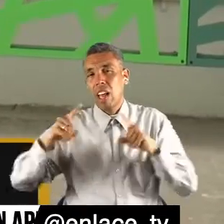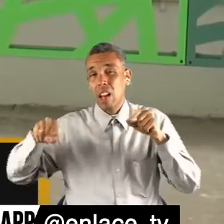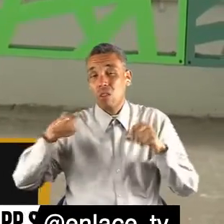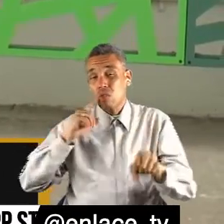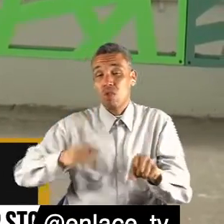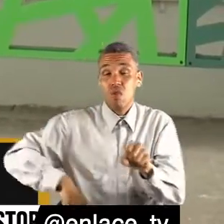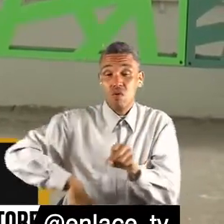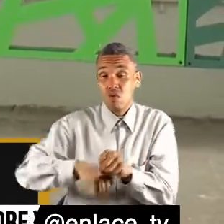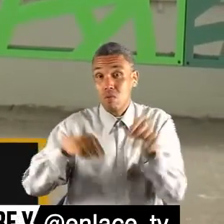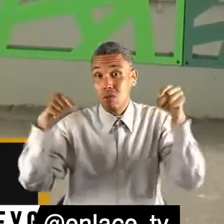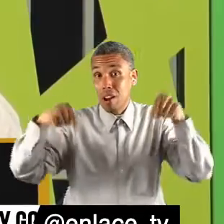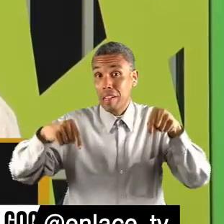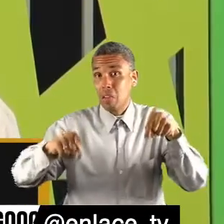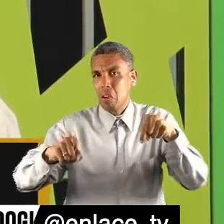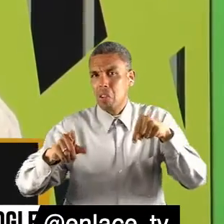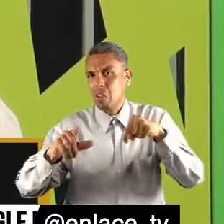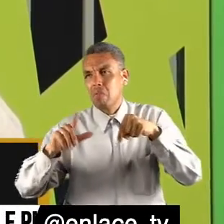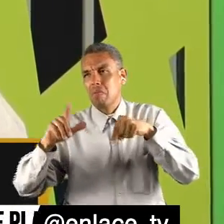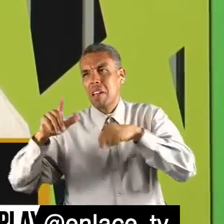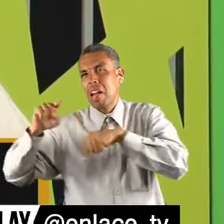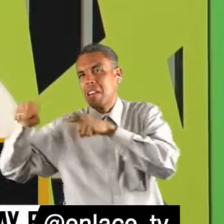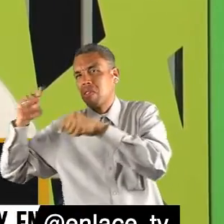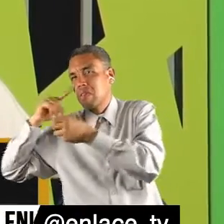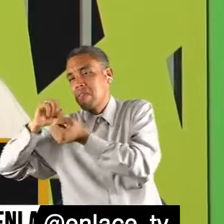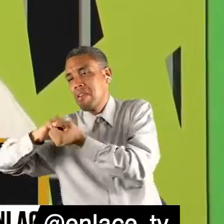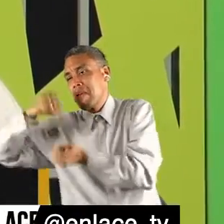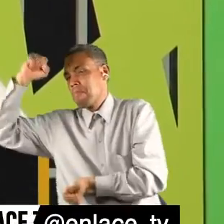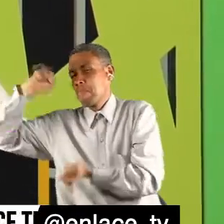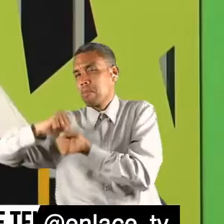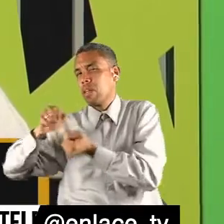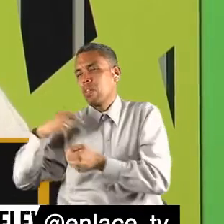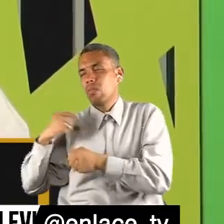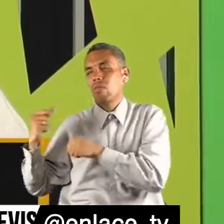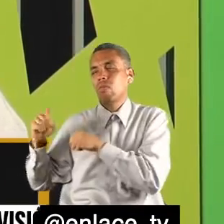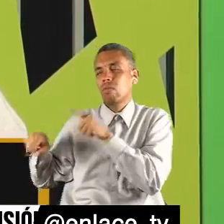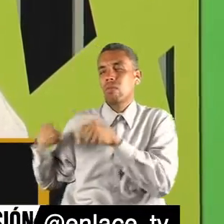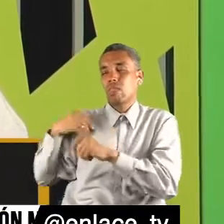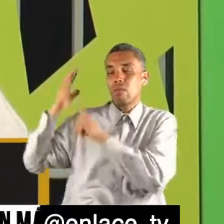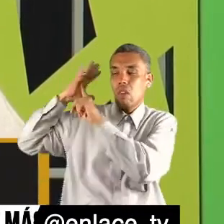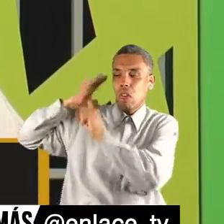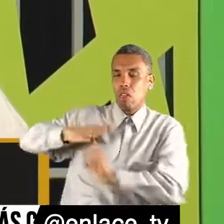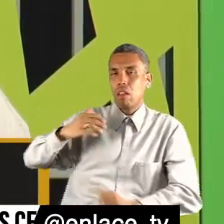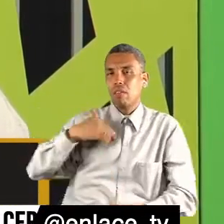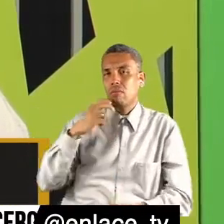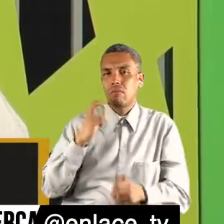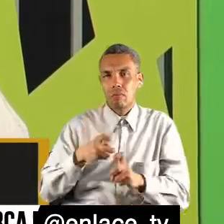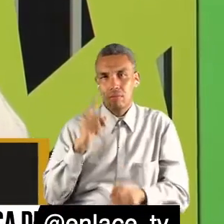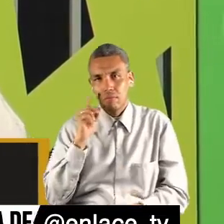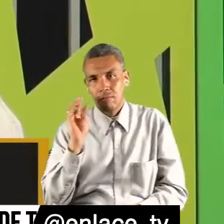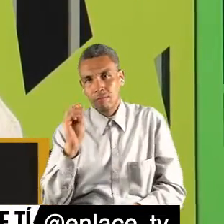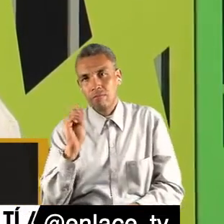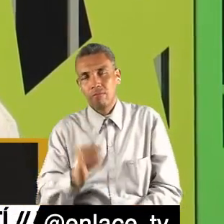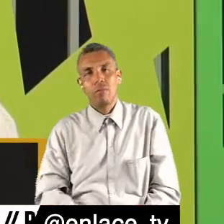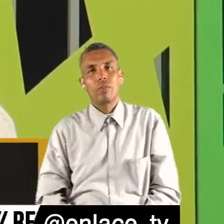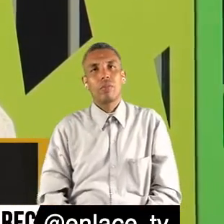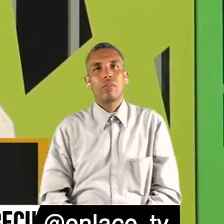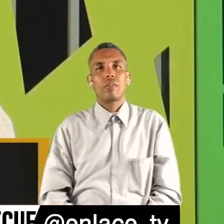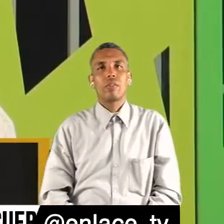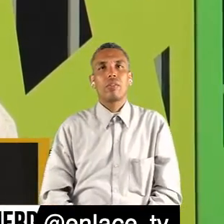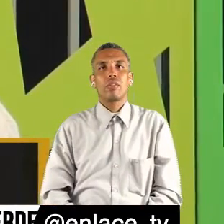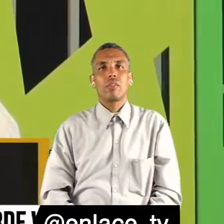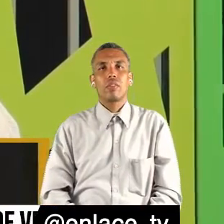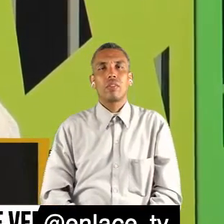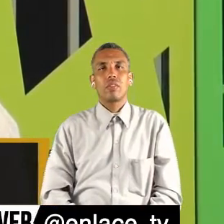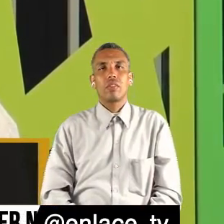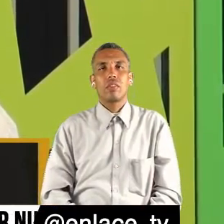renuncia a la Alianza Petrolera. Que es difícil de manejar, ¿no? Yo siempre he pensado... Primero que todo, que